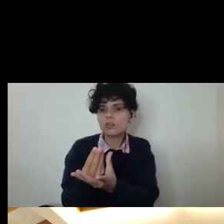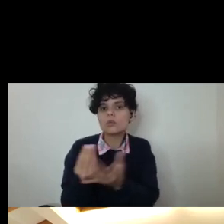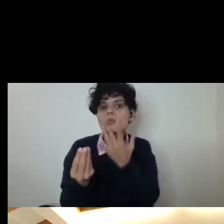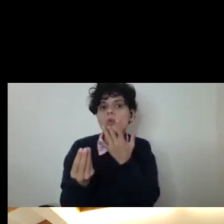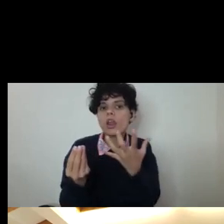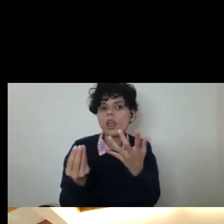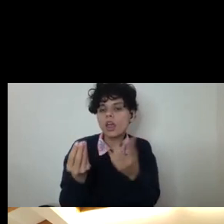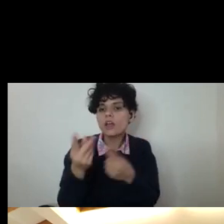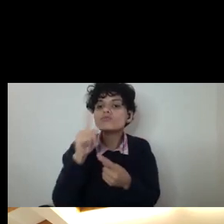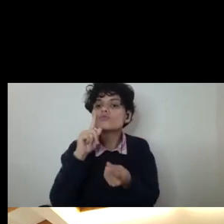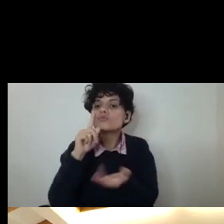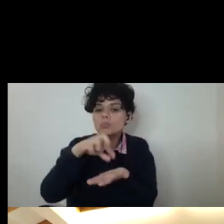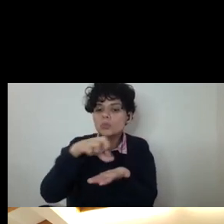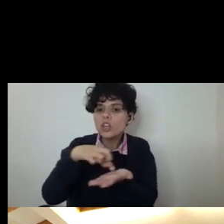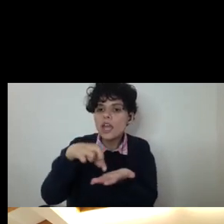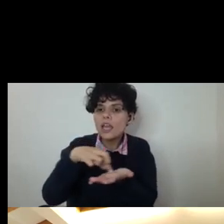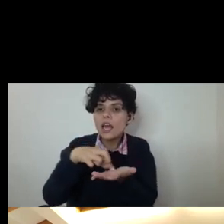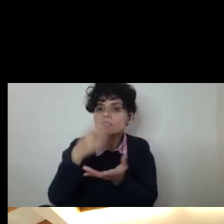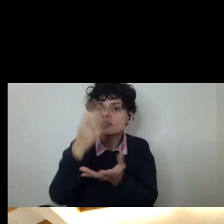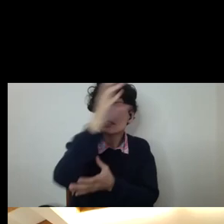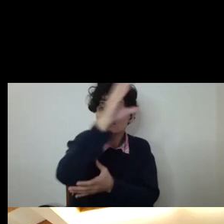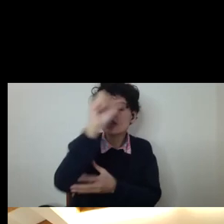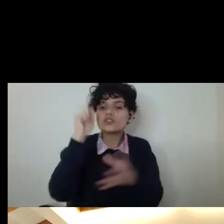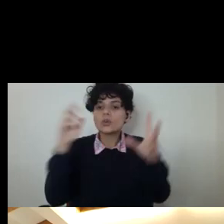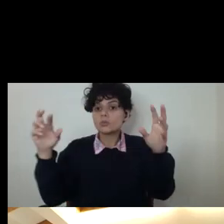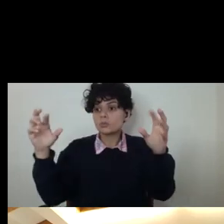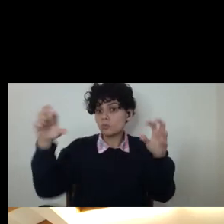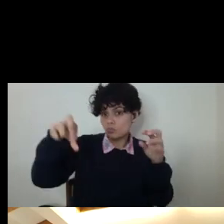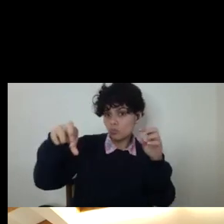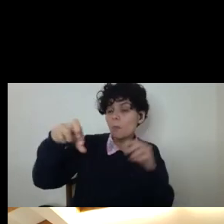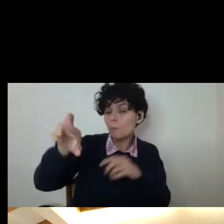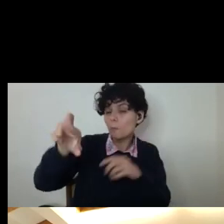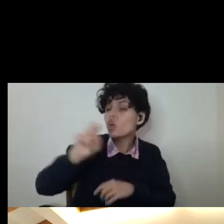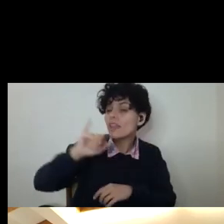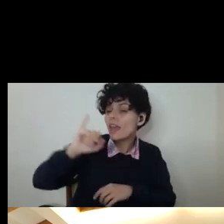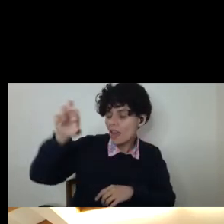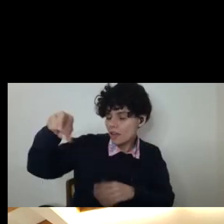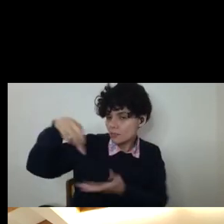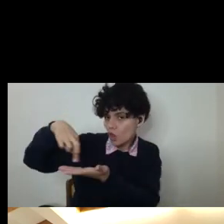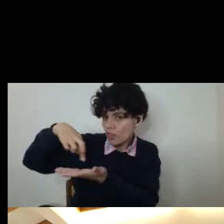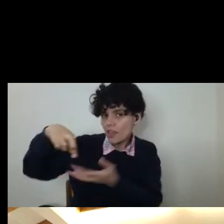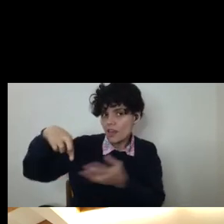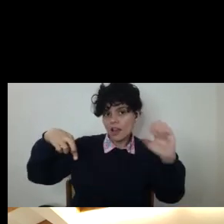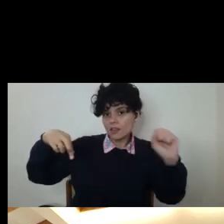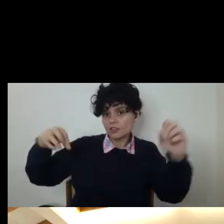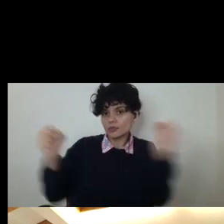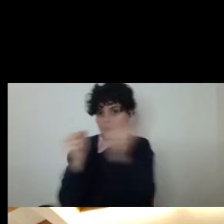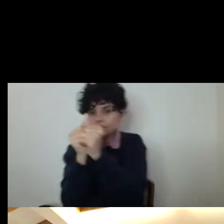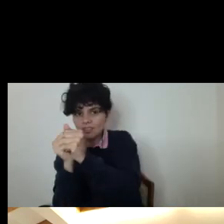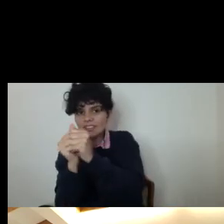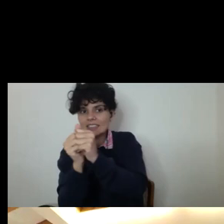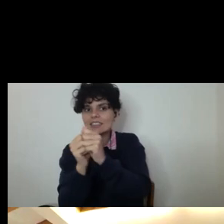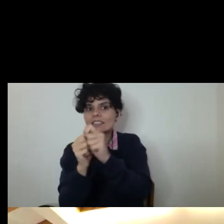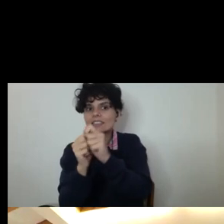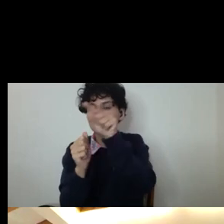demasiadas proteínas que unen el calcio y que rápidamente, y eso no se los voy a mostrar ahora, rápidamente